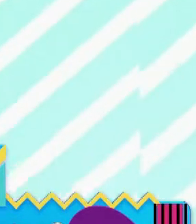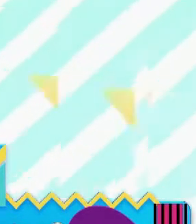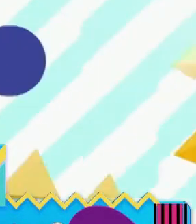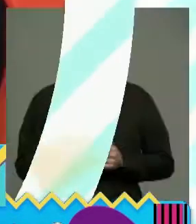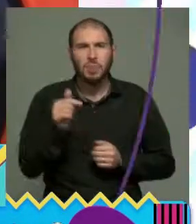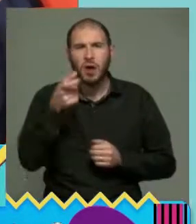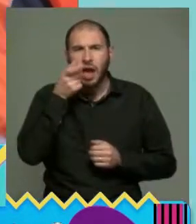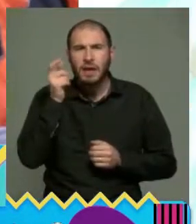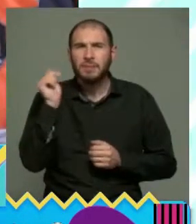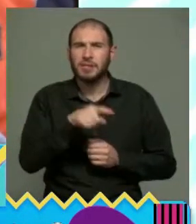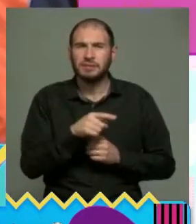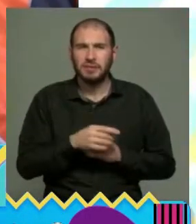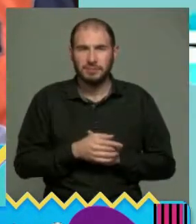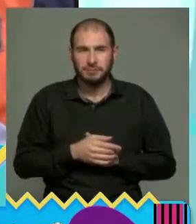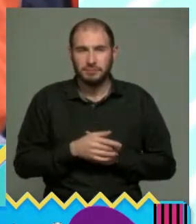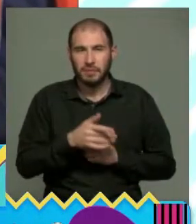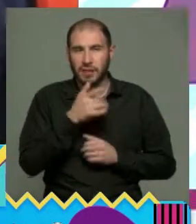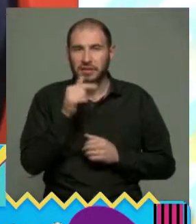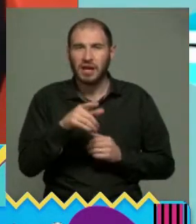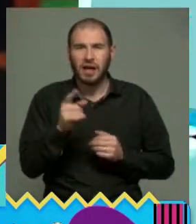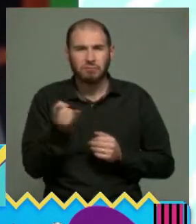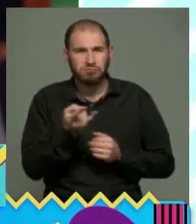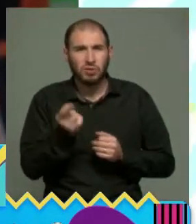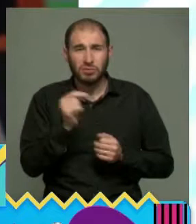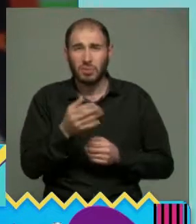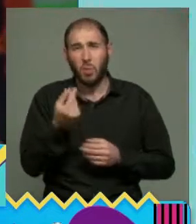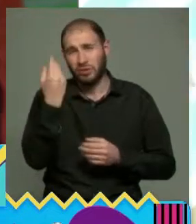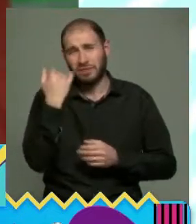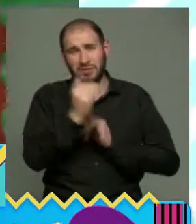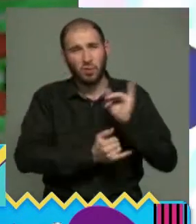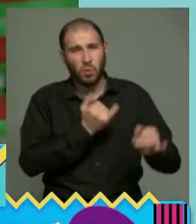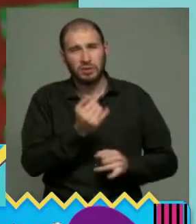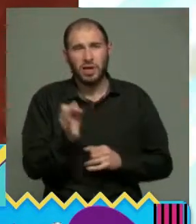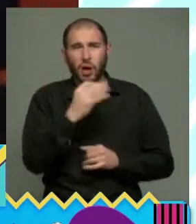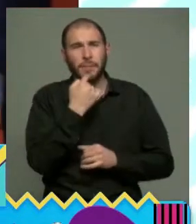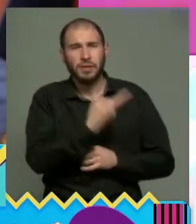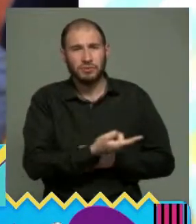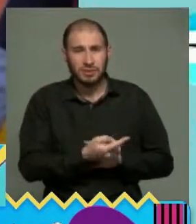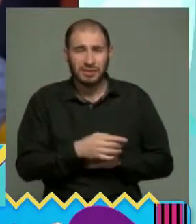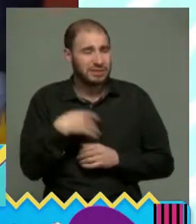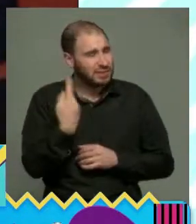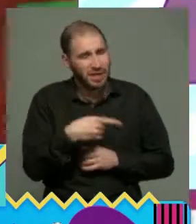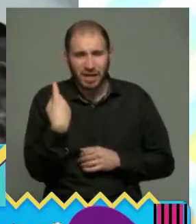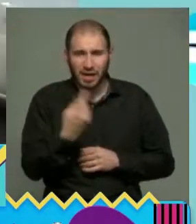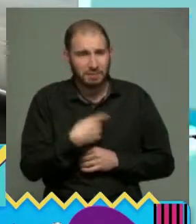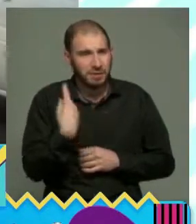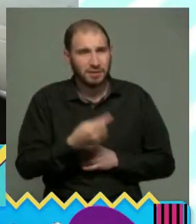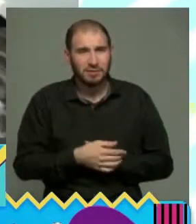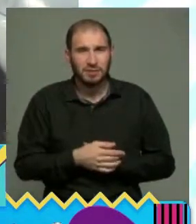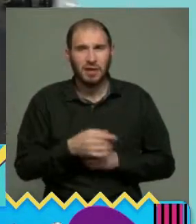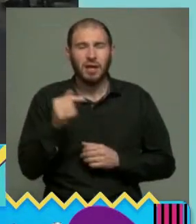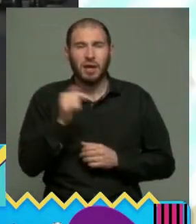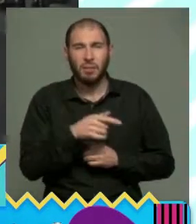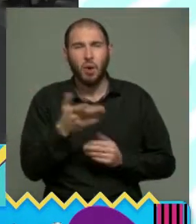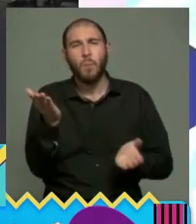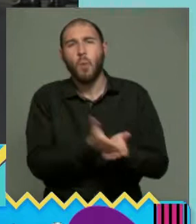su experiencia, me imagino que esto, más allá de ser un mito, lo tiene que haber escuchado varias veces o se lo tiene que haber preguntado. Permanentemente. Vos me